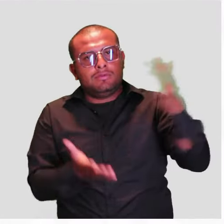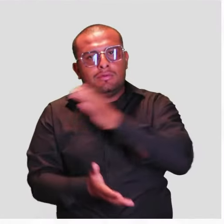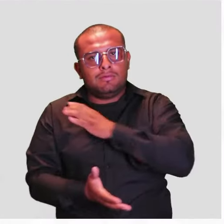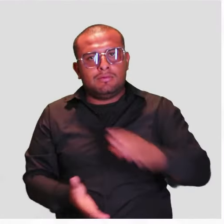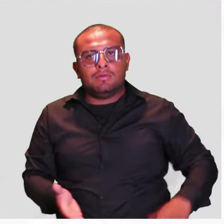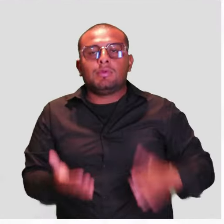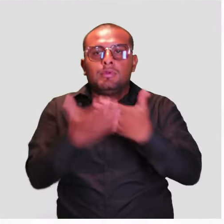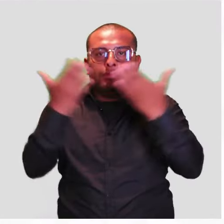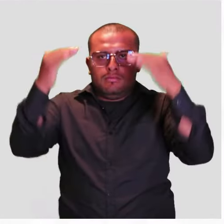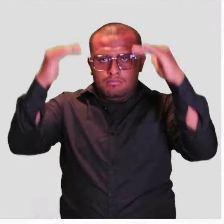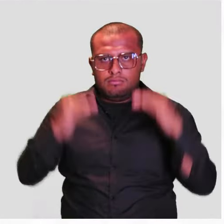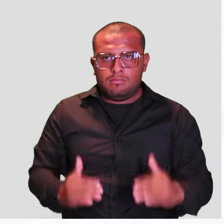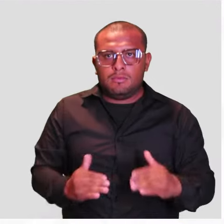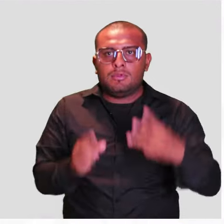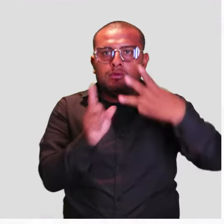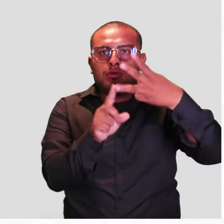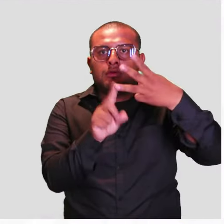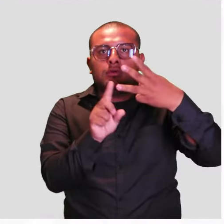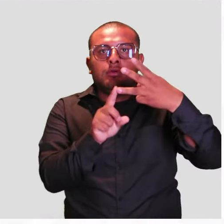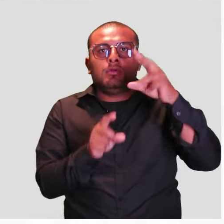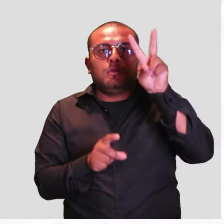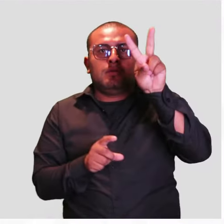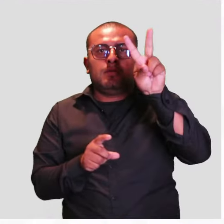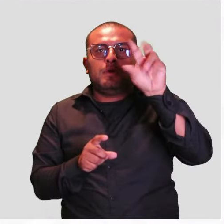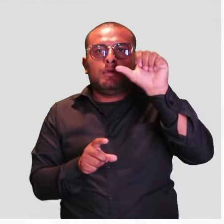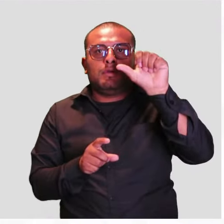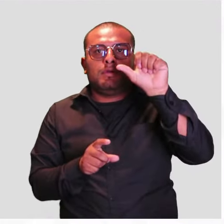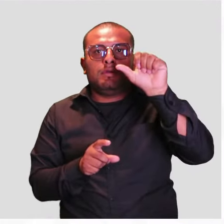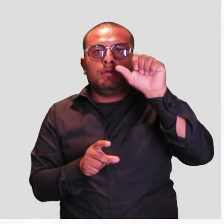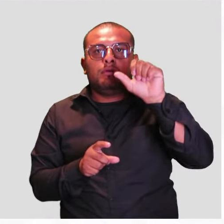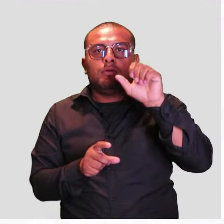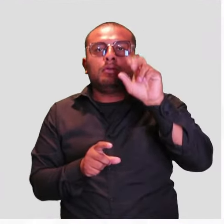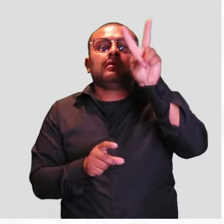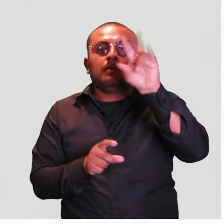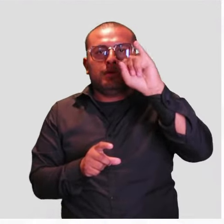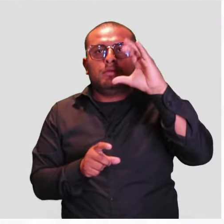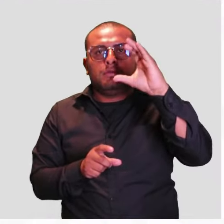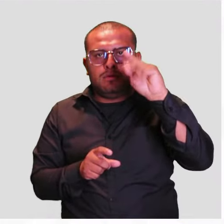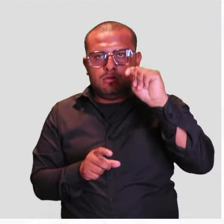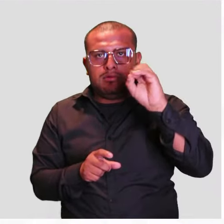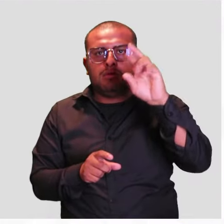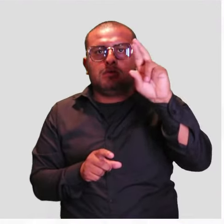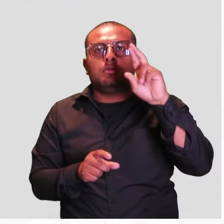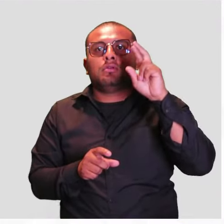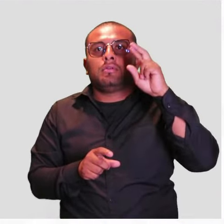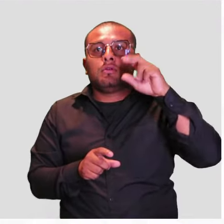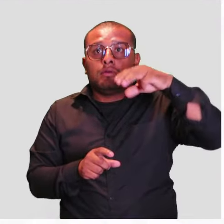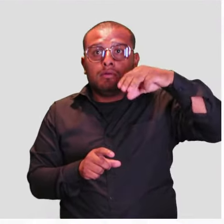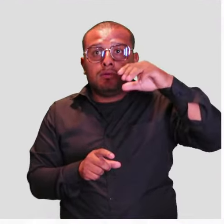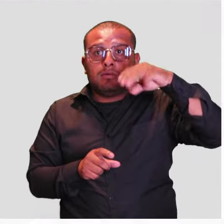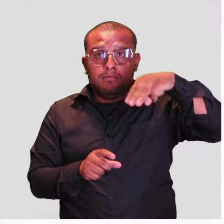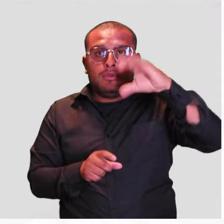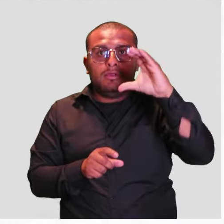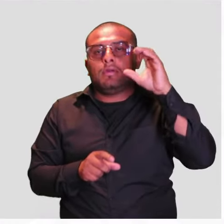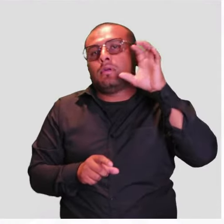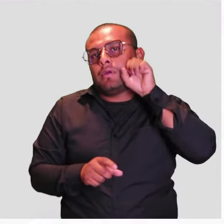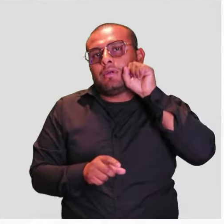continuamos con el candidato Víctor Manuel Rocha Basurto de Movimiento Ciudadano. Adelante, candidato, lo escuchamos con su mensaje